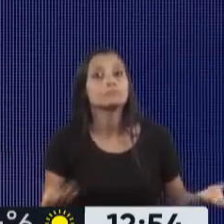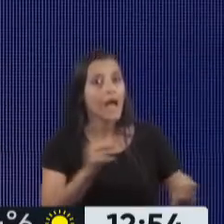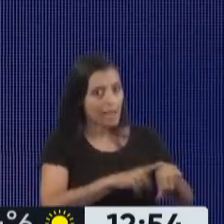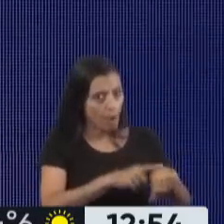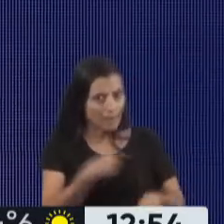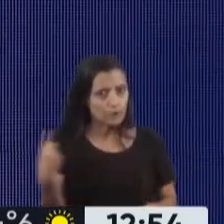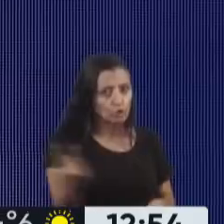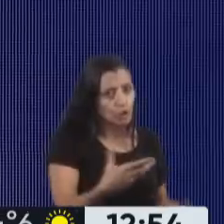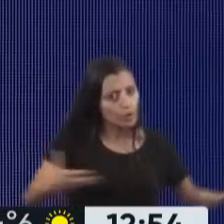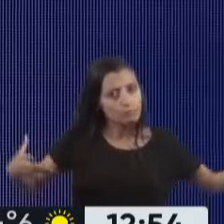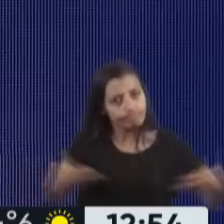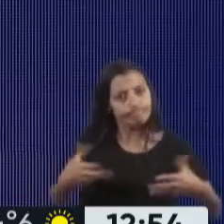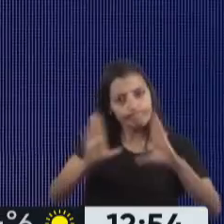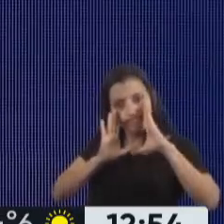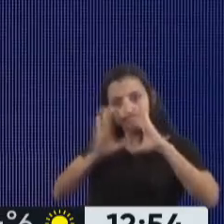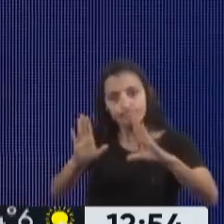donde básicamente